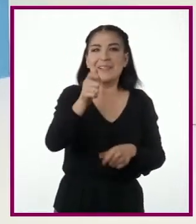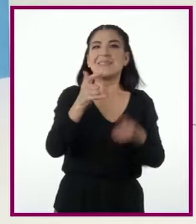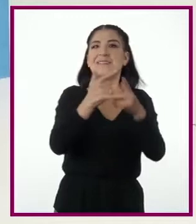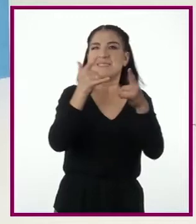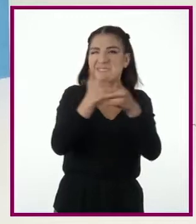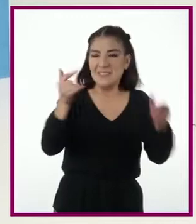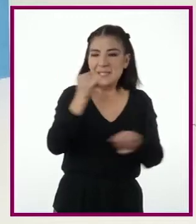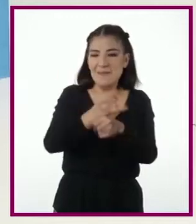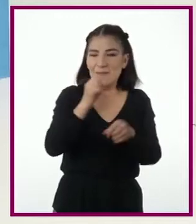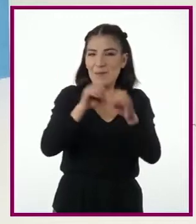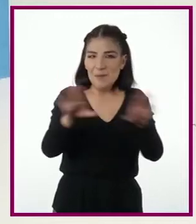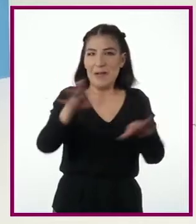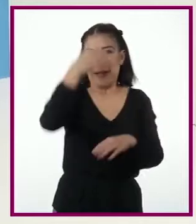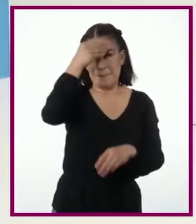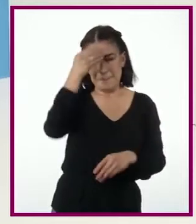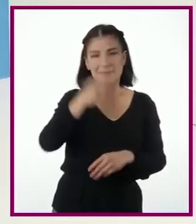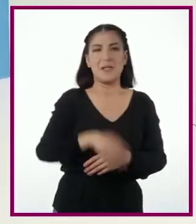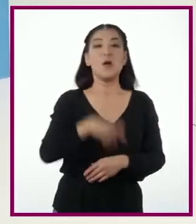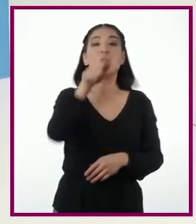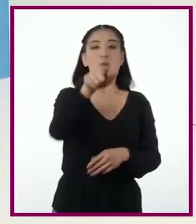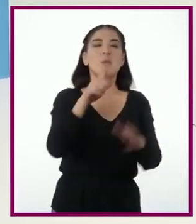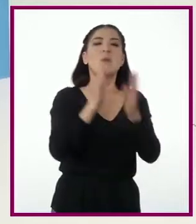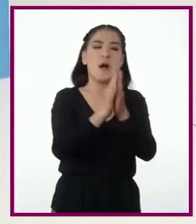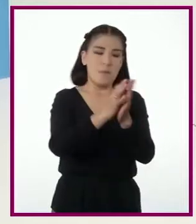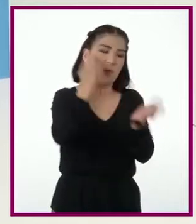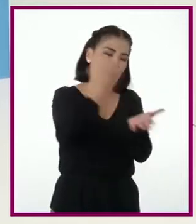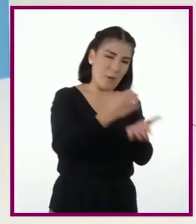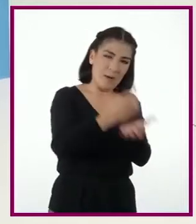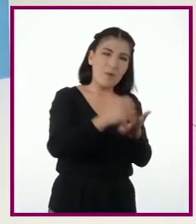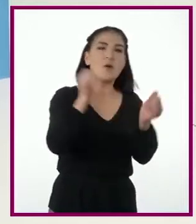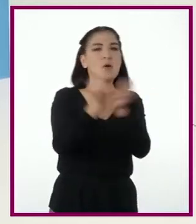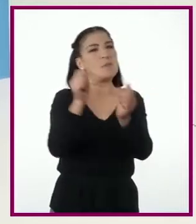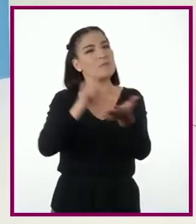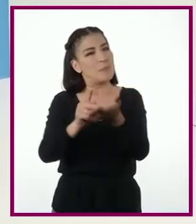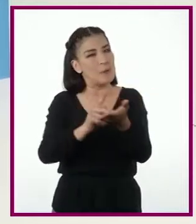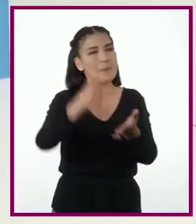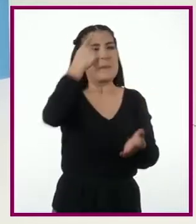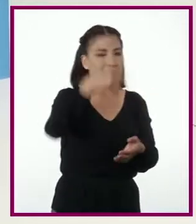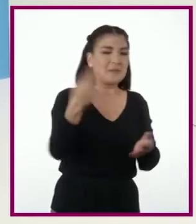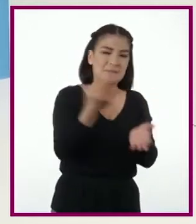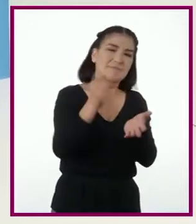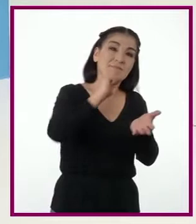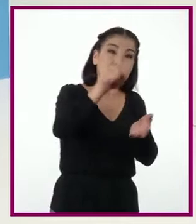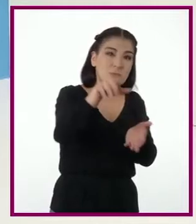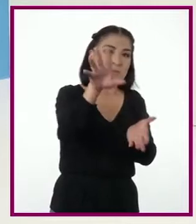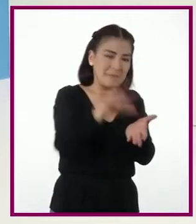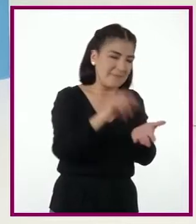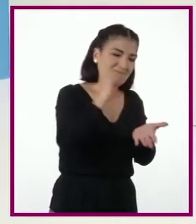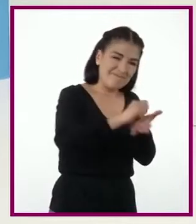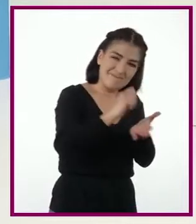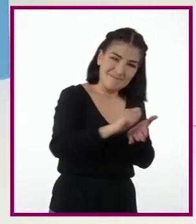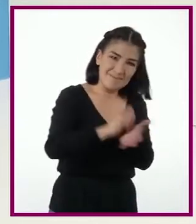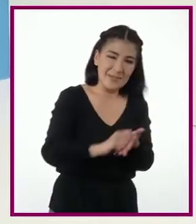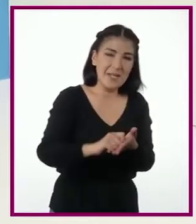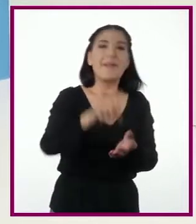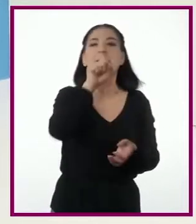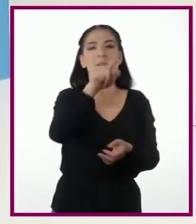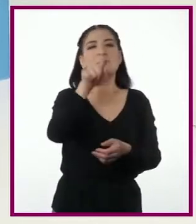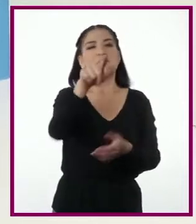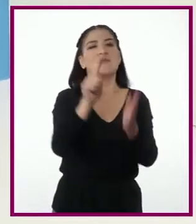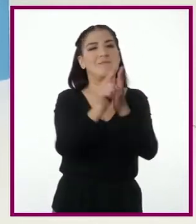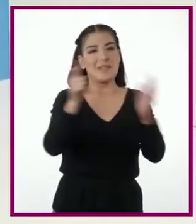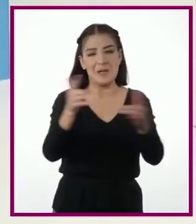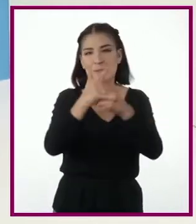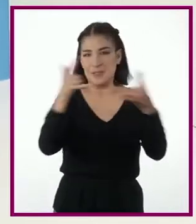a aprender. Procura tener a la mano cuaderno y bolígrafos para hacer anotaciones, además de tu libro de